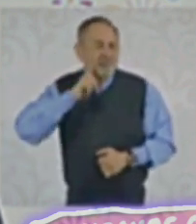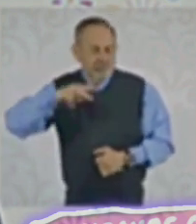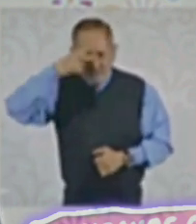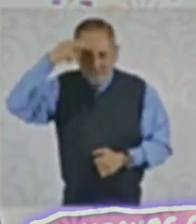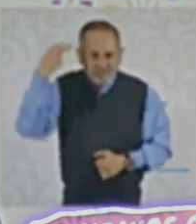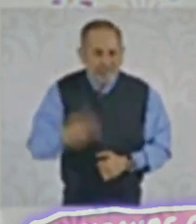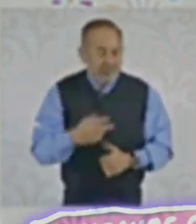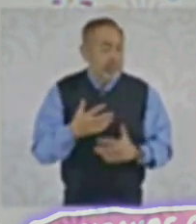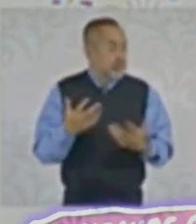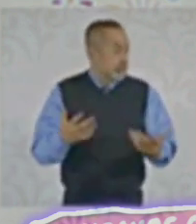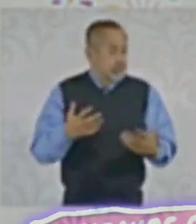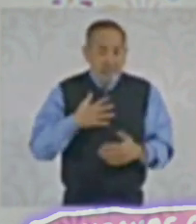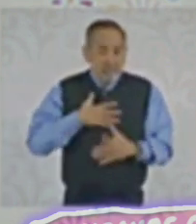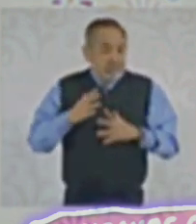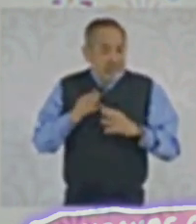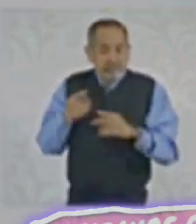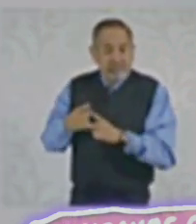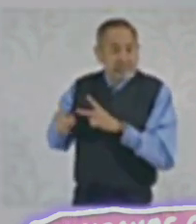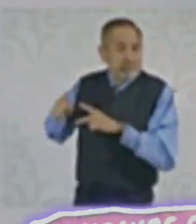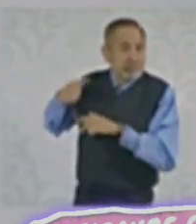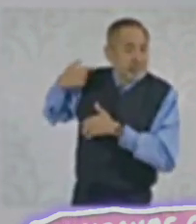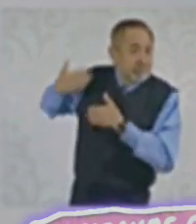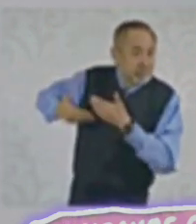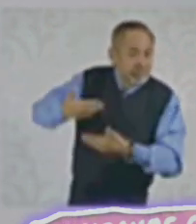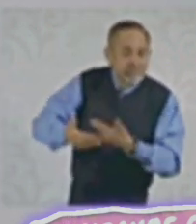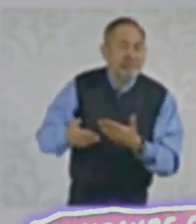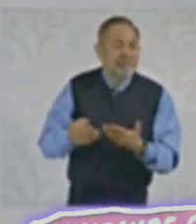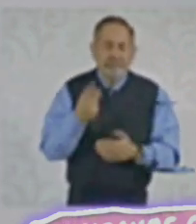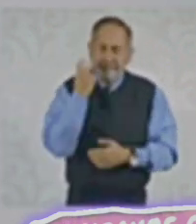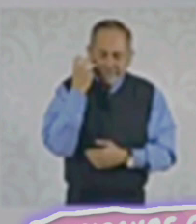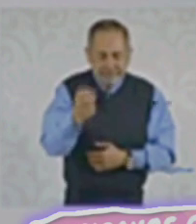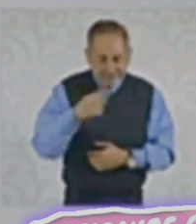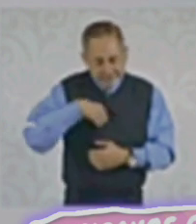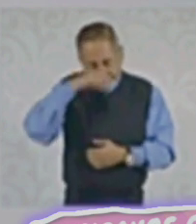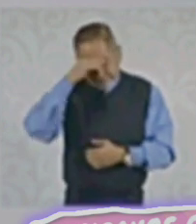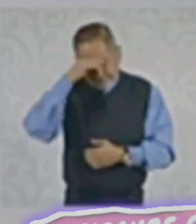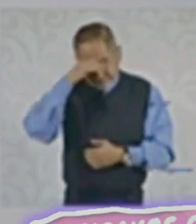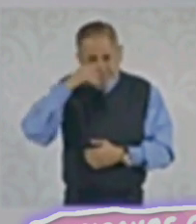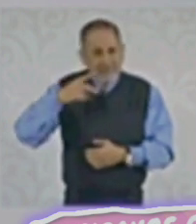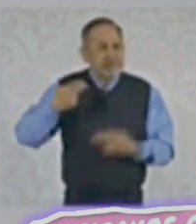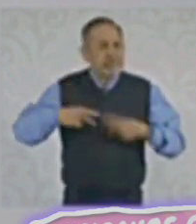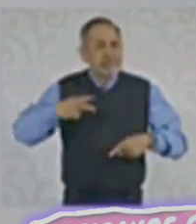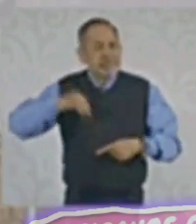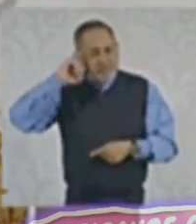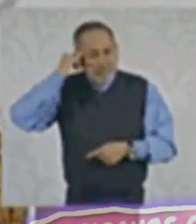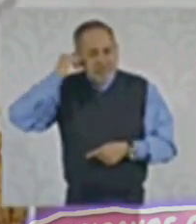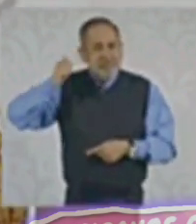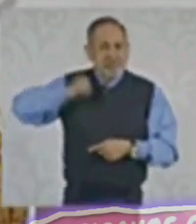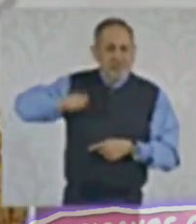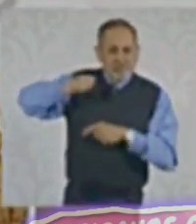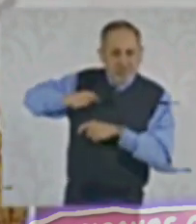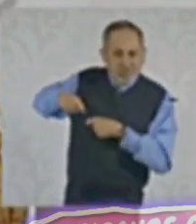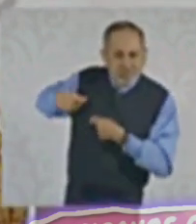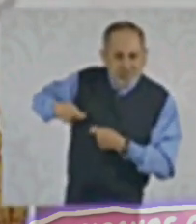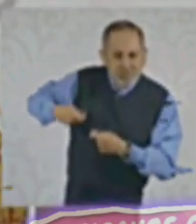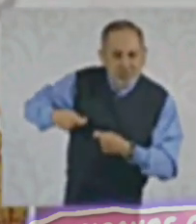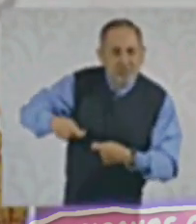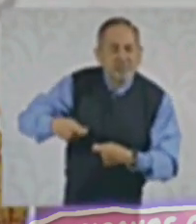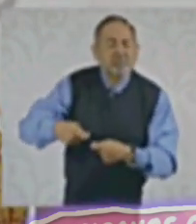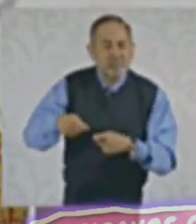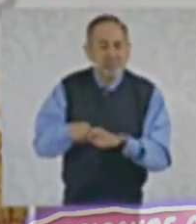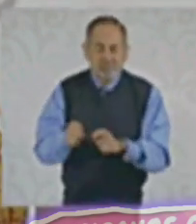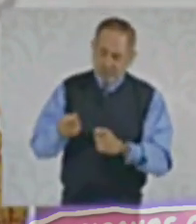por nuestro origen ancestral, los pueblos originarios, y también por la fecunda